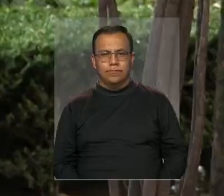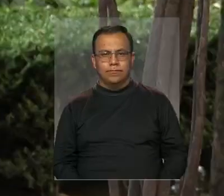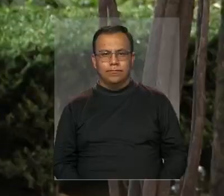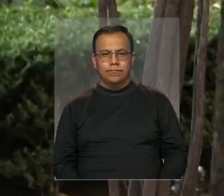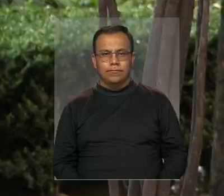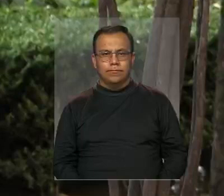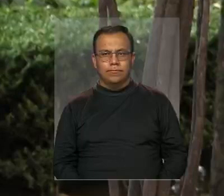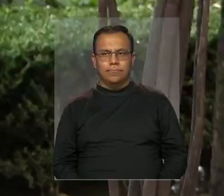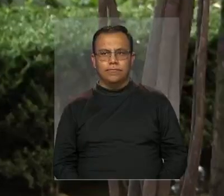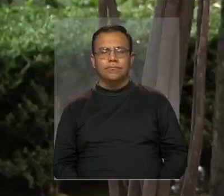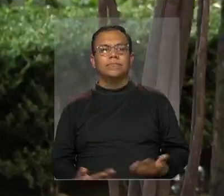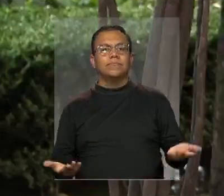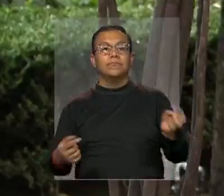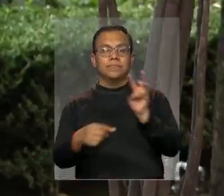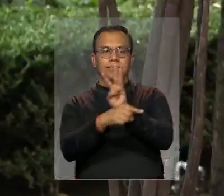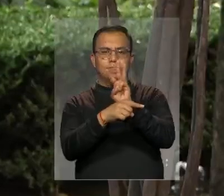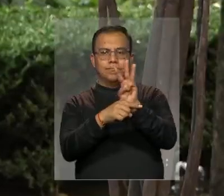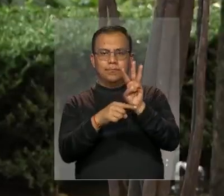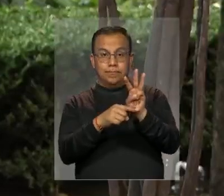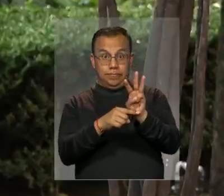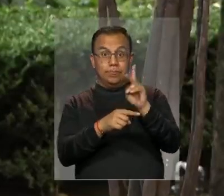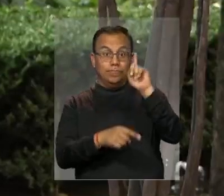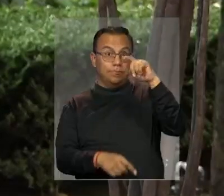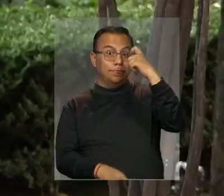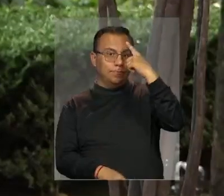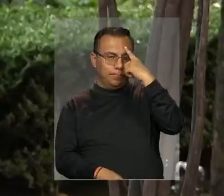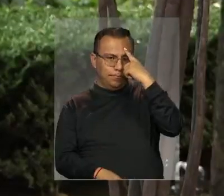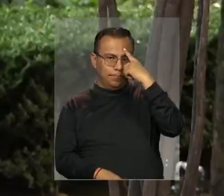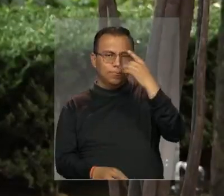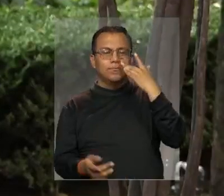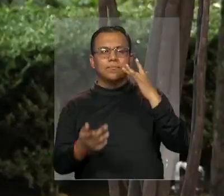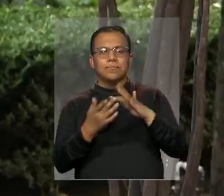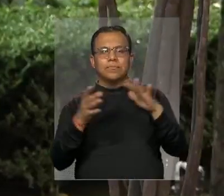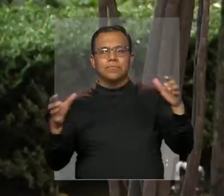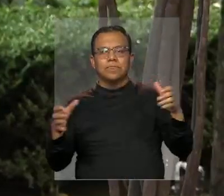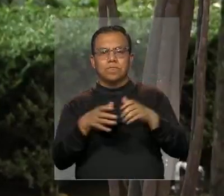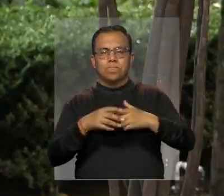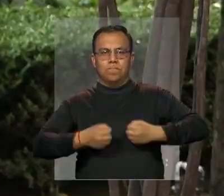Los requisitos están en la página de la Secretaría de Gobierno,